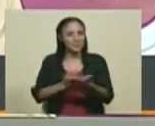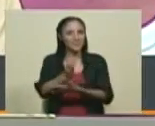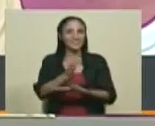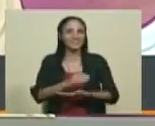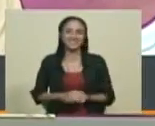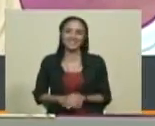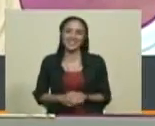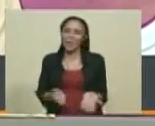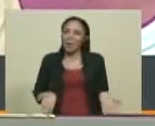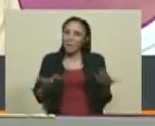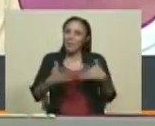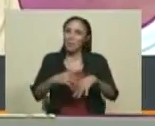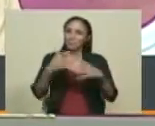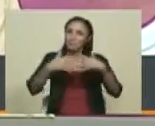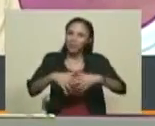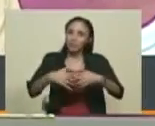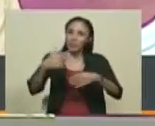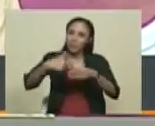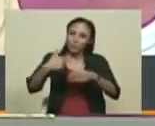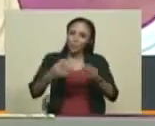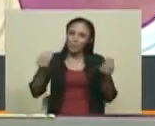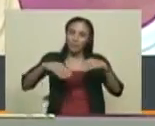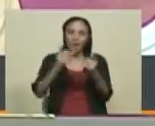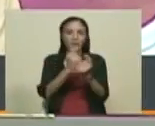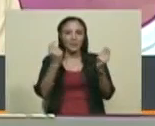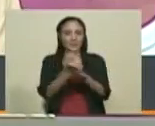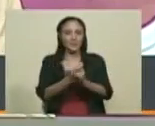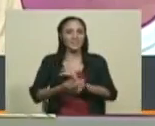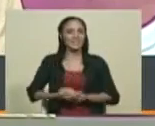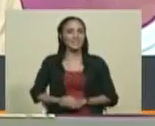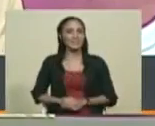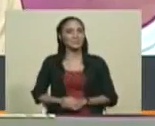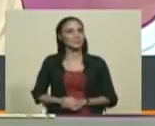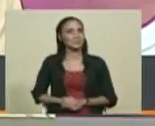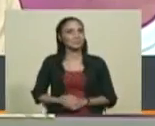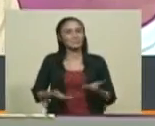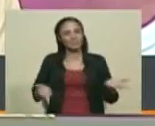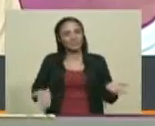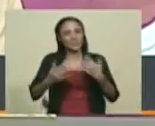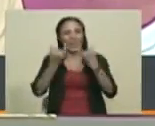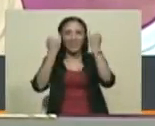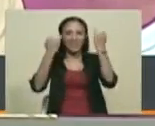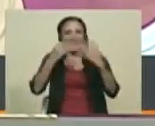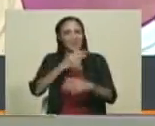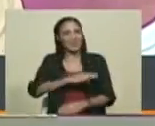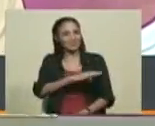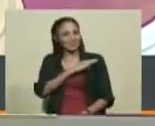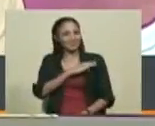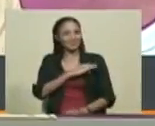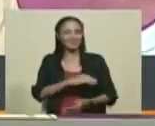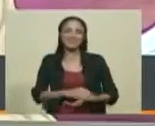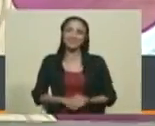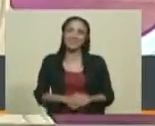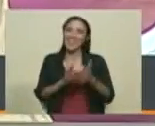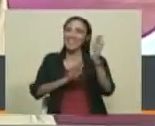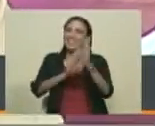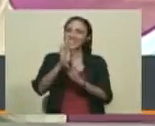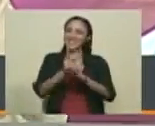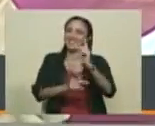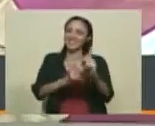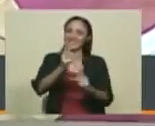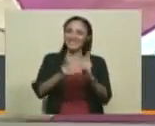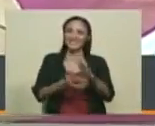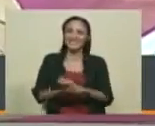industria petrolera que se tiene que convertir en palanca de ejemplo moral, de desarrollo productivo,